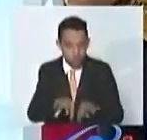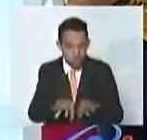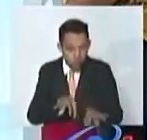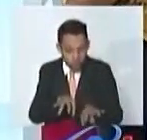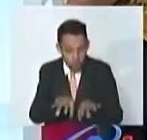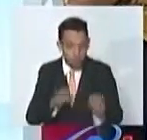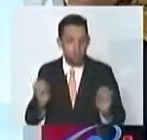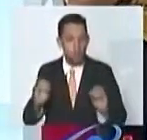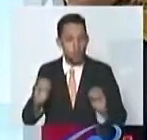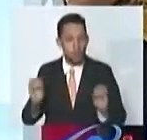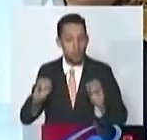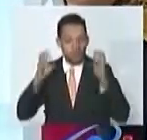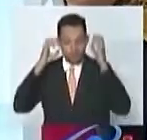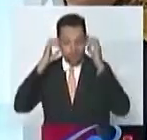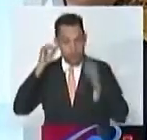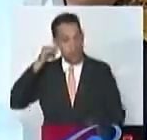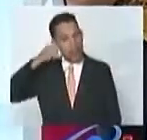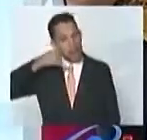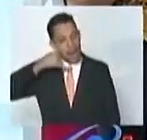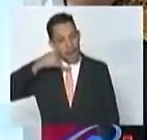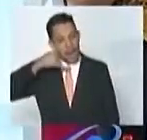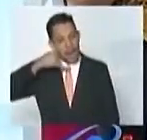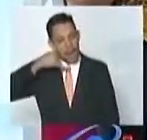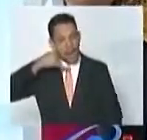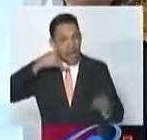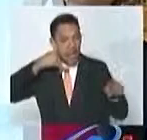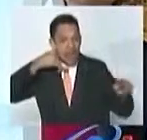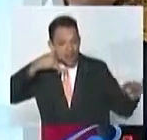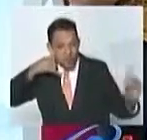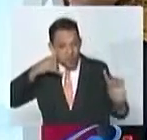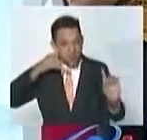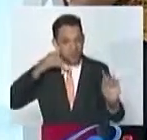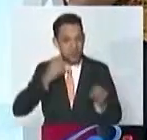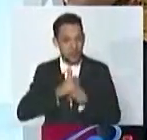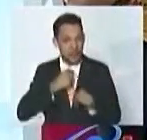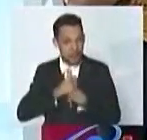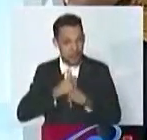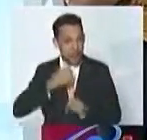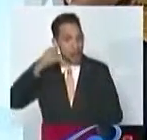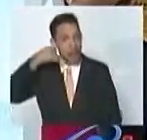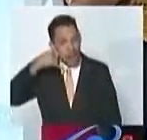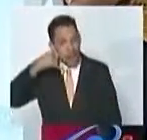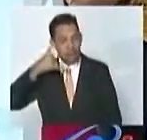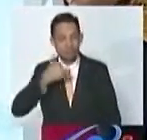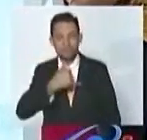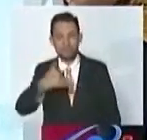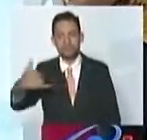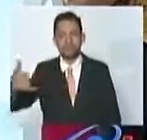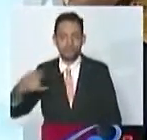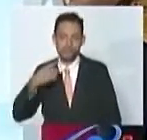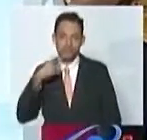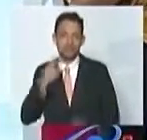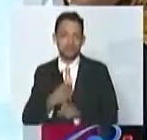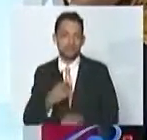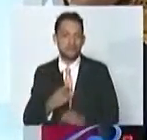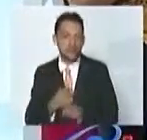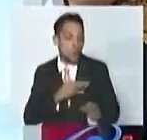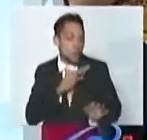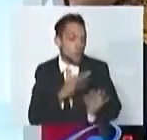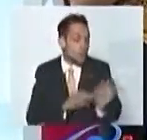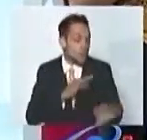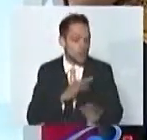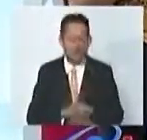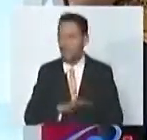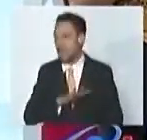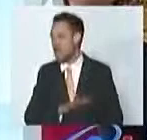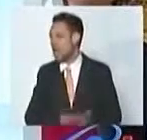los aeropuertos, ¿cierto? Pero el ser humano es así, difícil en esas cosas, no le gusta protegerse,